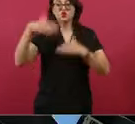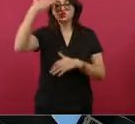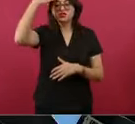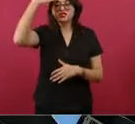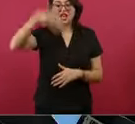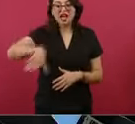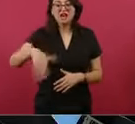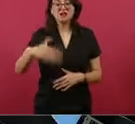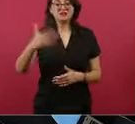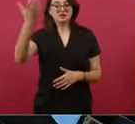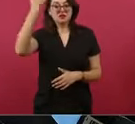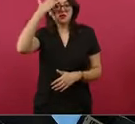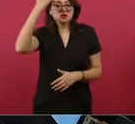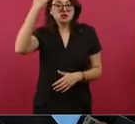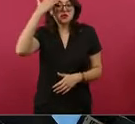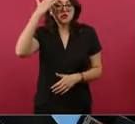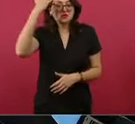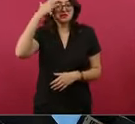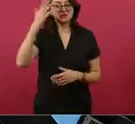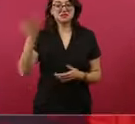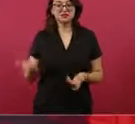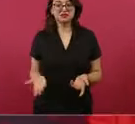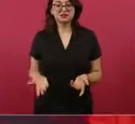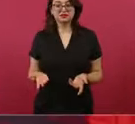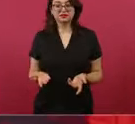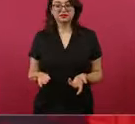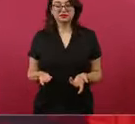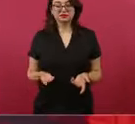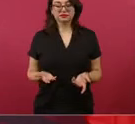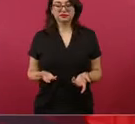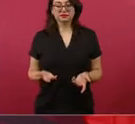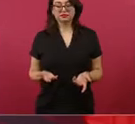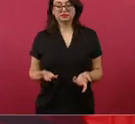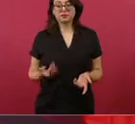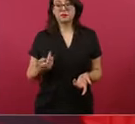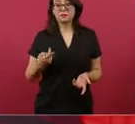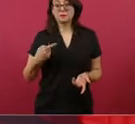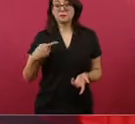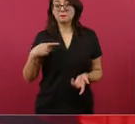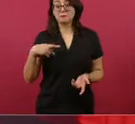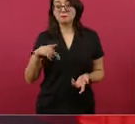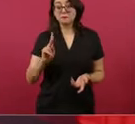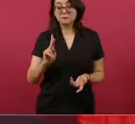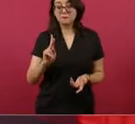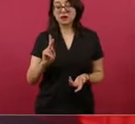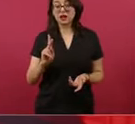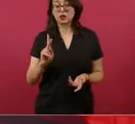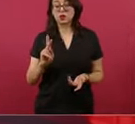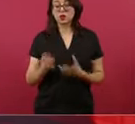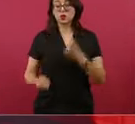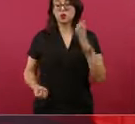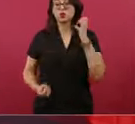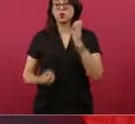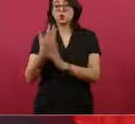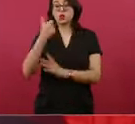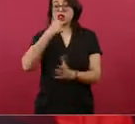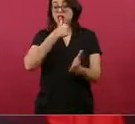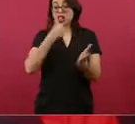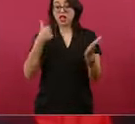ahora sí que no es nota. Lo que me importa destacar es